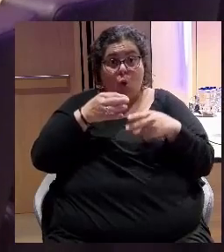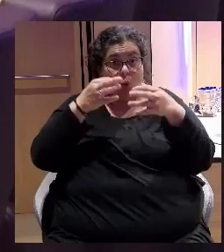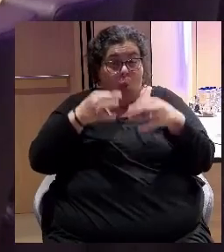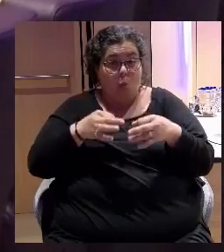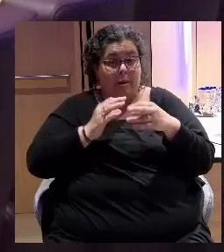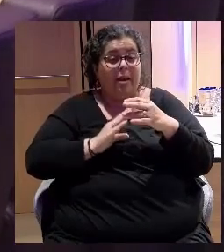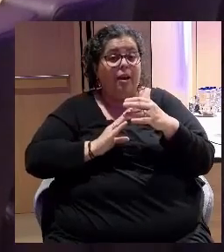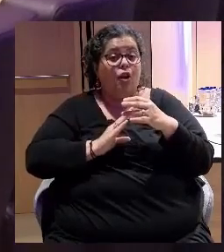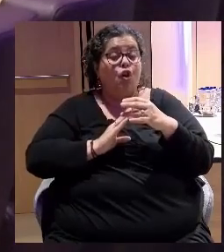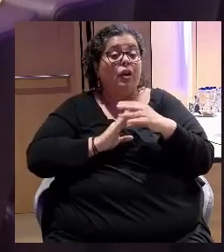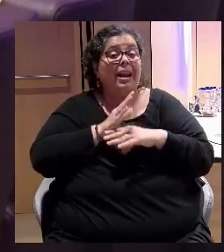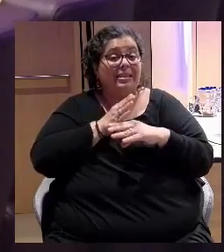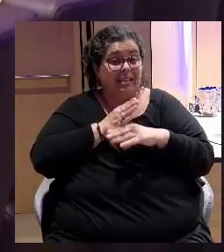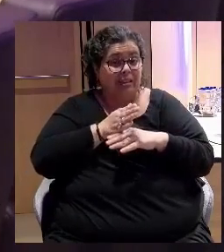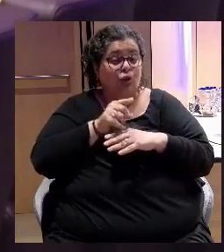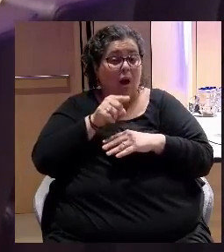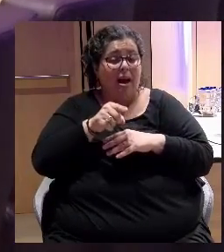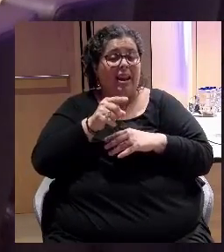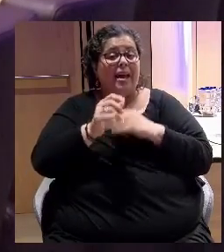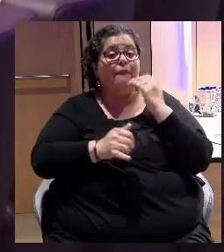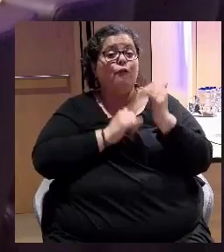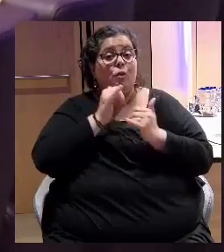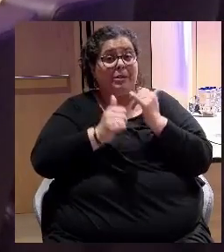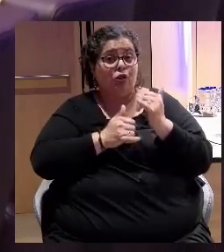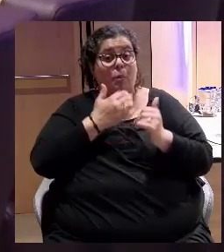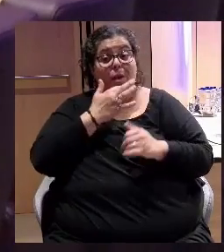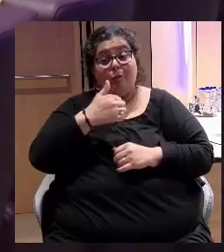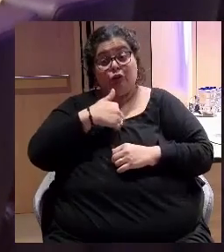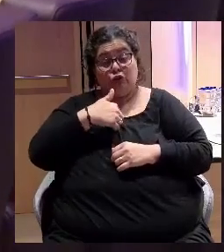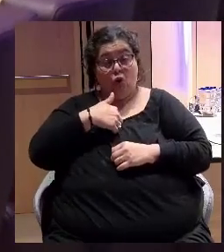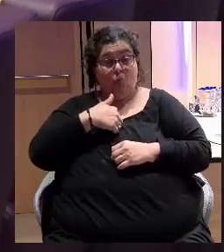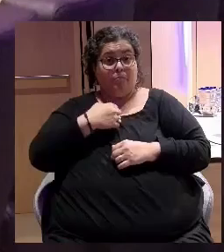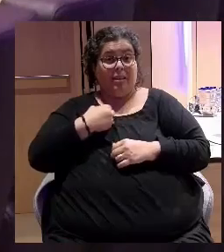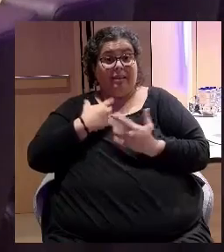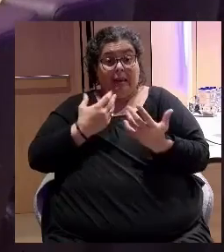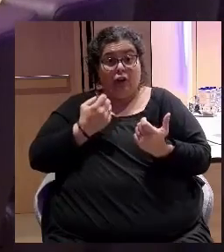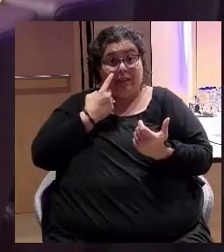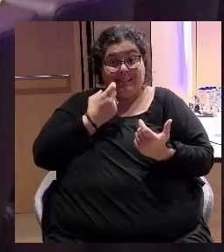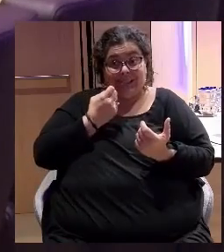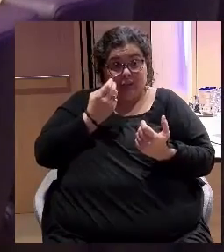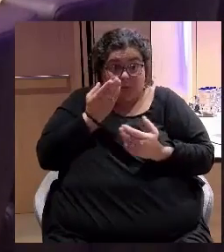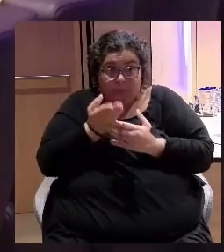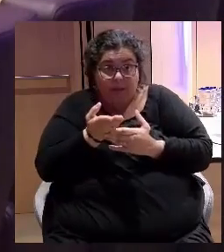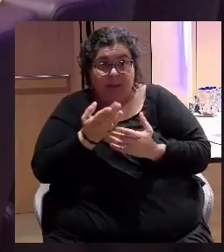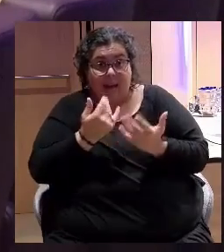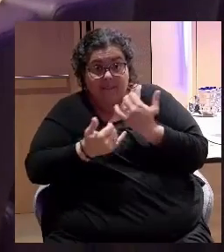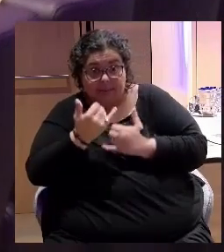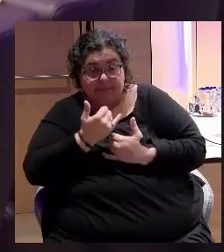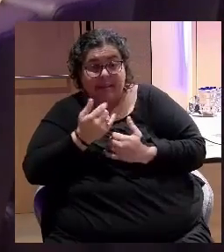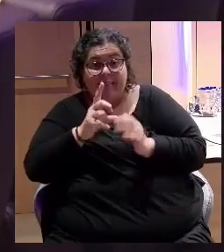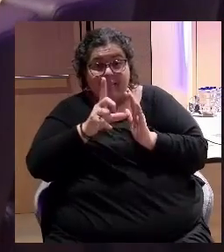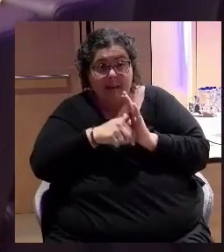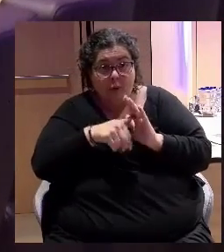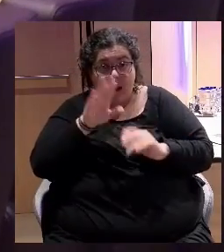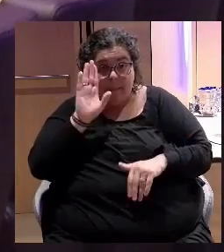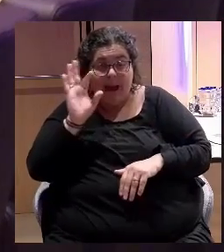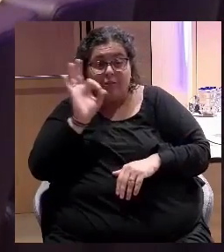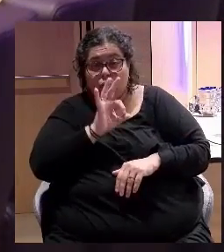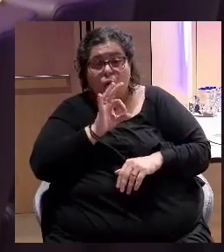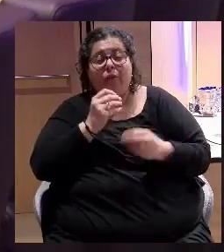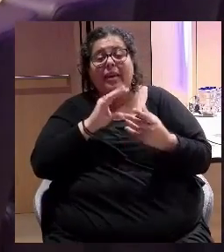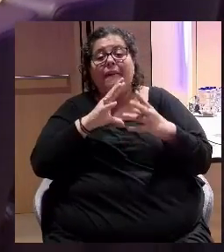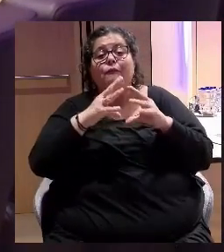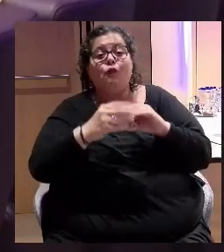la transparencia y la información, cuando yo como usuaria voy a hacer ese pedido, demora muchísimo más, o sea... ¿De qué manera